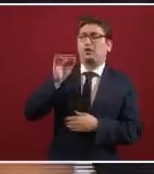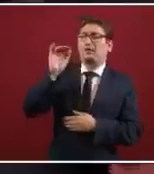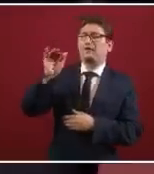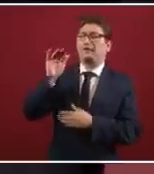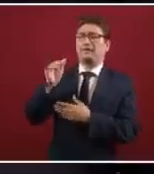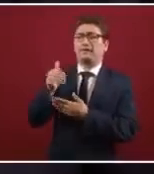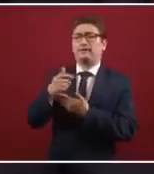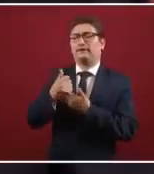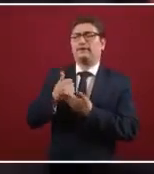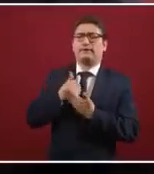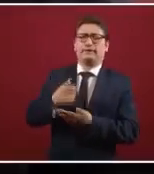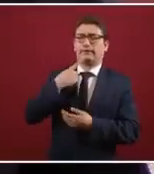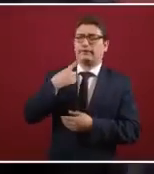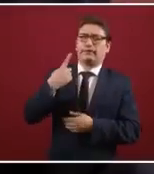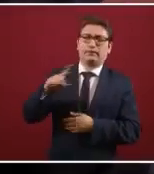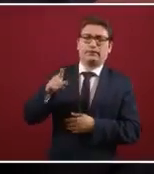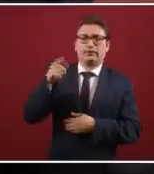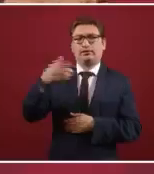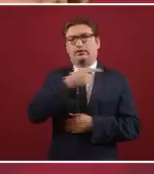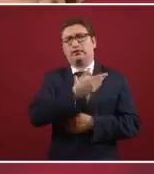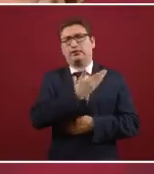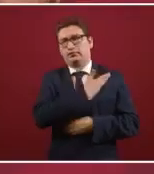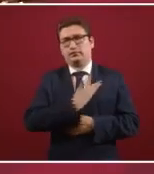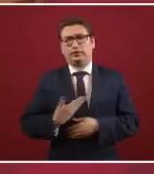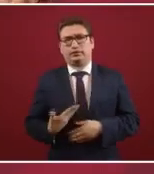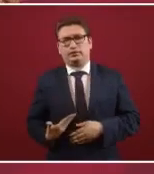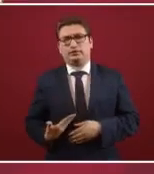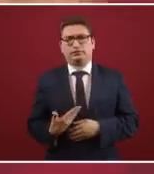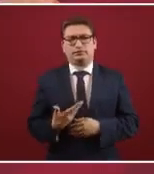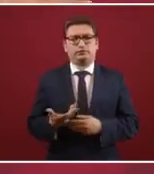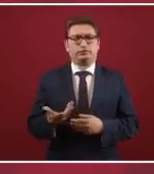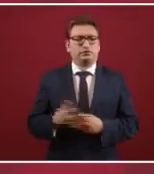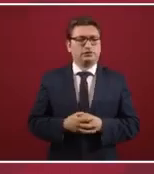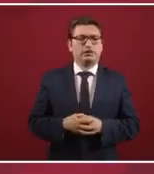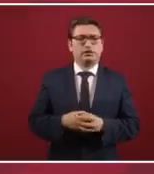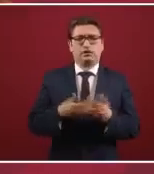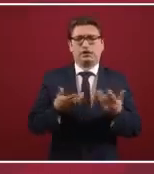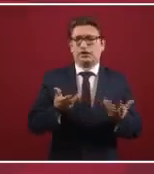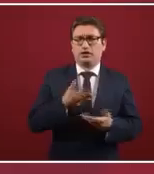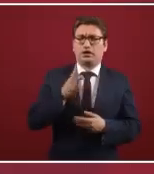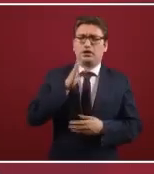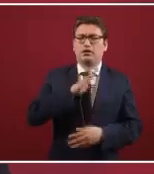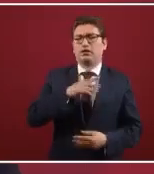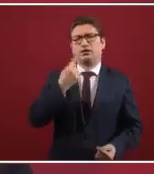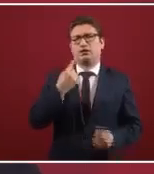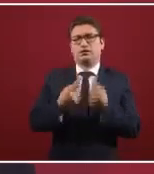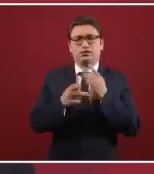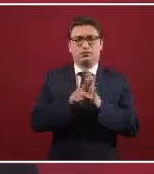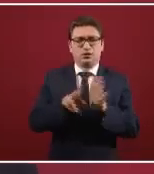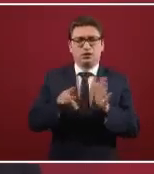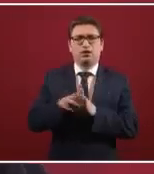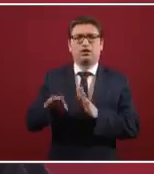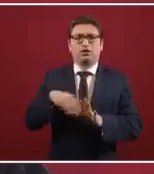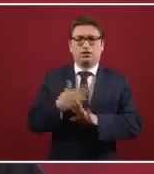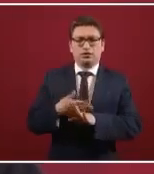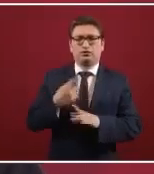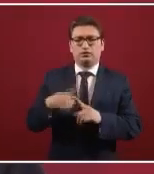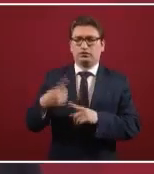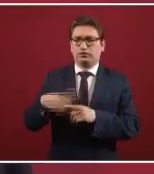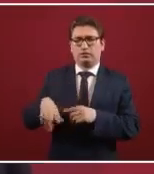no es este el presidente está agrediendo a los medios más